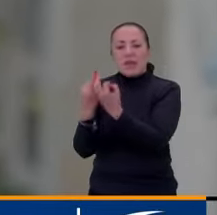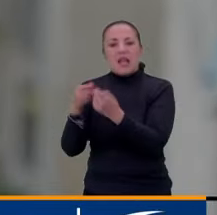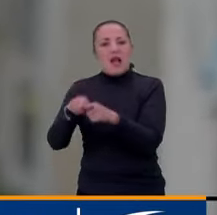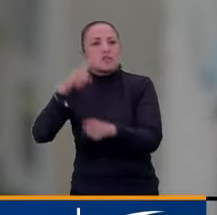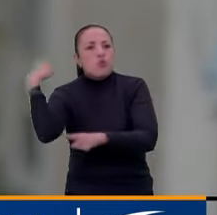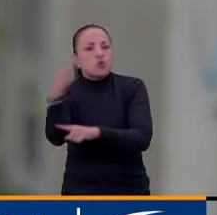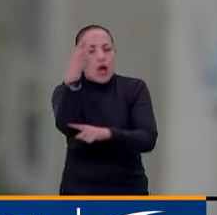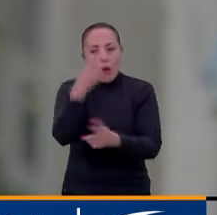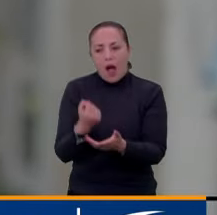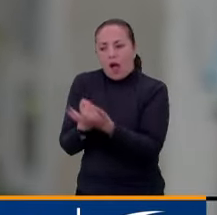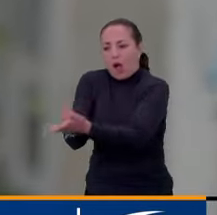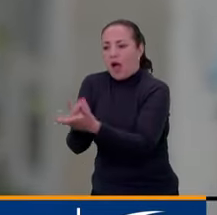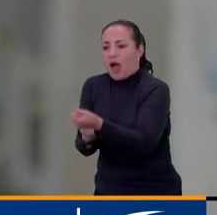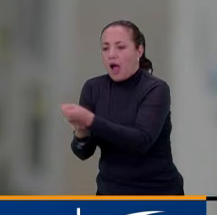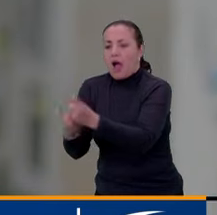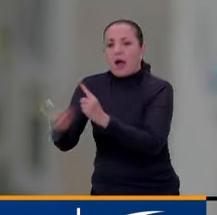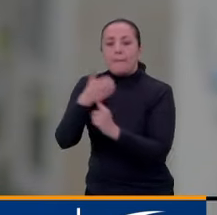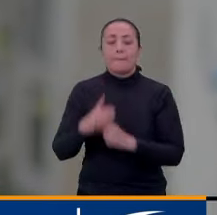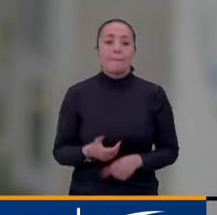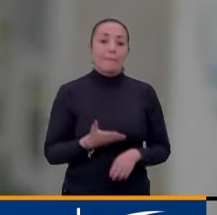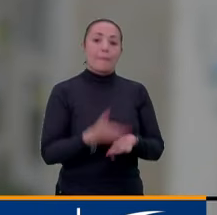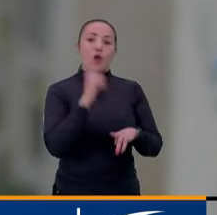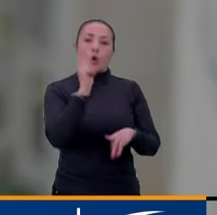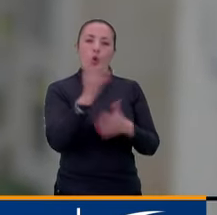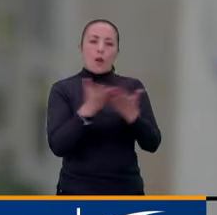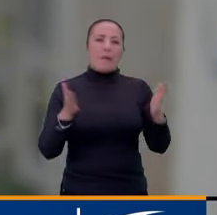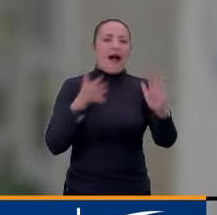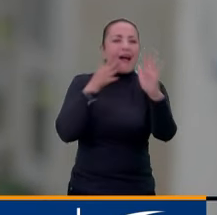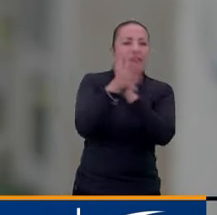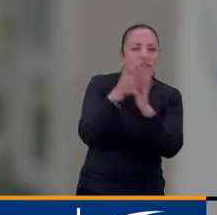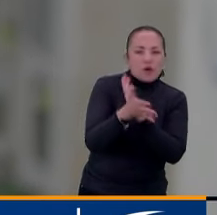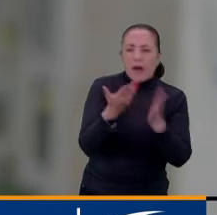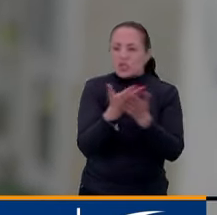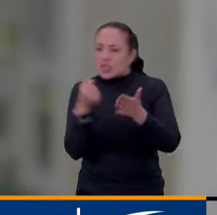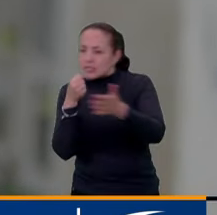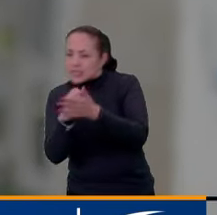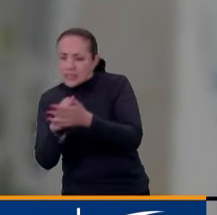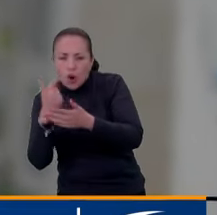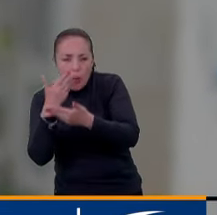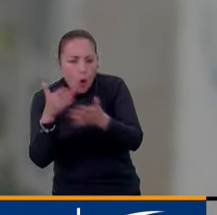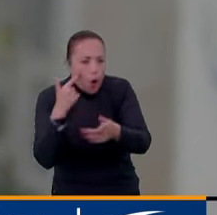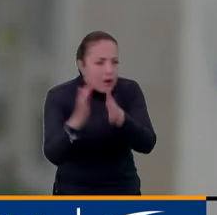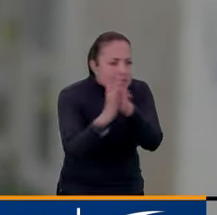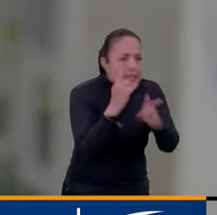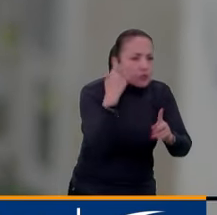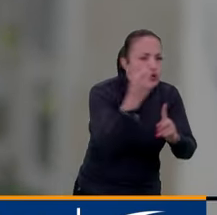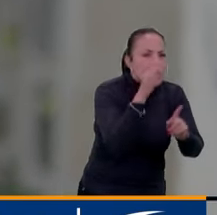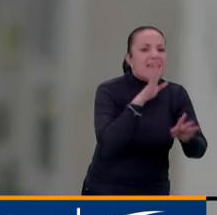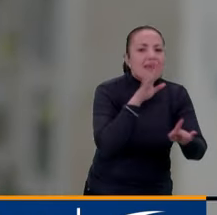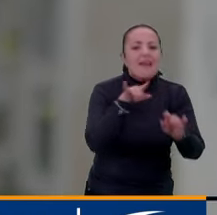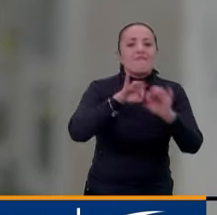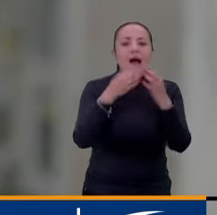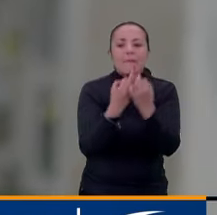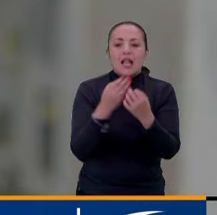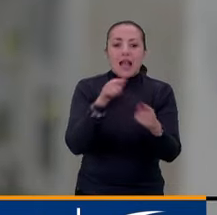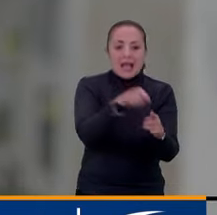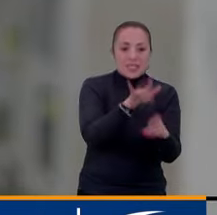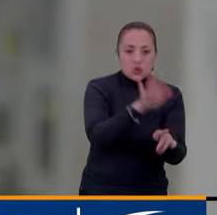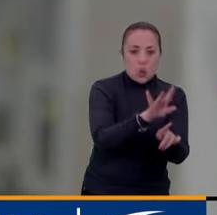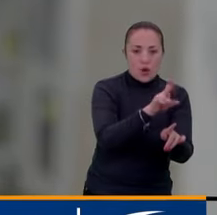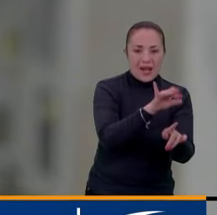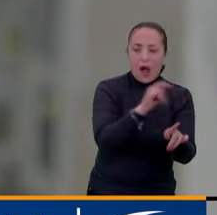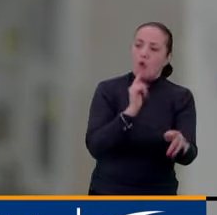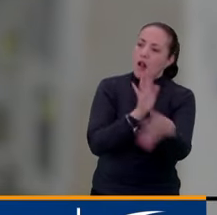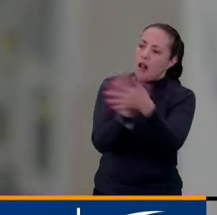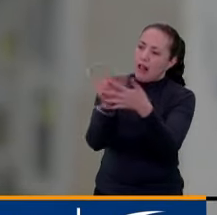mediante las fuentes abiertas datos abiertos lograr ubicar a los familiares de de Raúl contarles lo